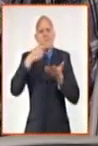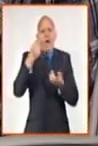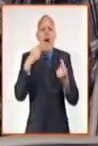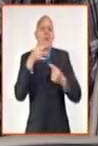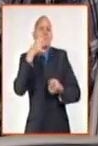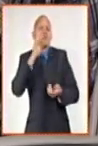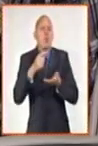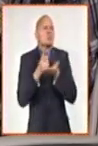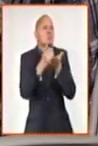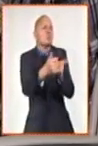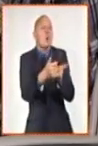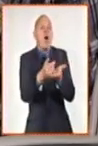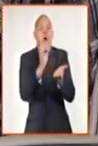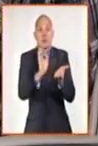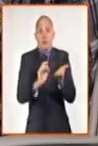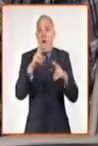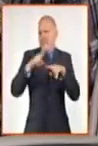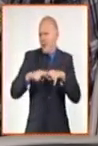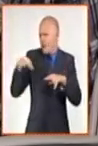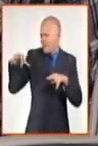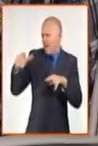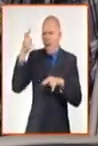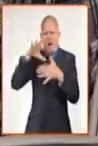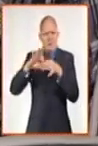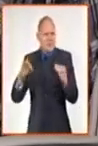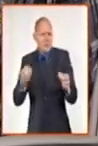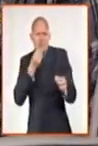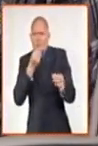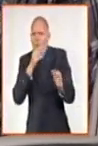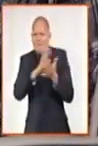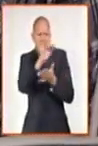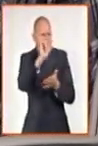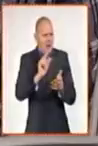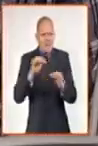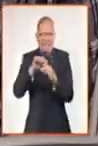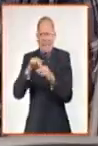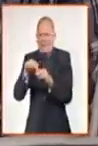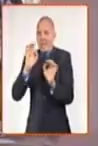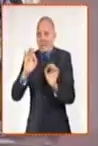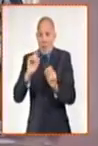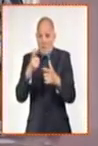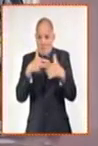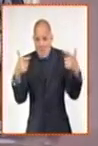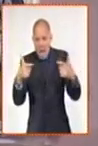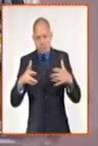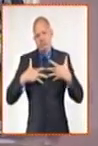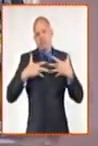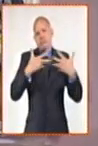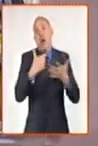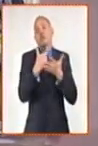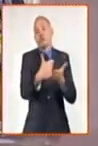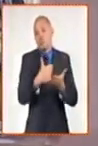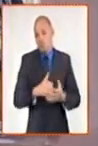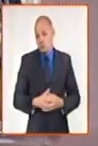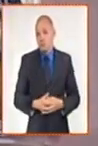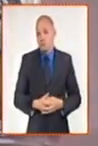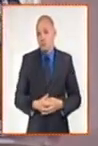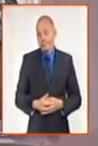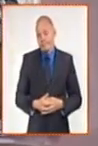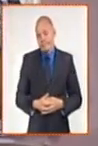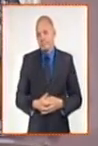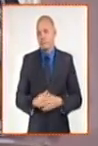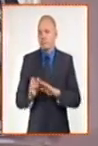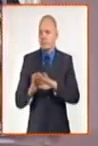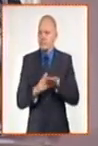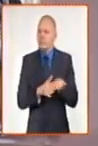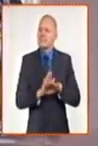jornada incansablemente trabajando en La Habana, en Pinar del Río, en Artemisa, en Mayabeque, en la Isla de la Juventud. Exactamente, y bueno, ya con la capital en